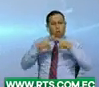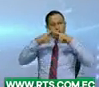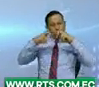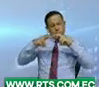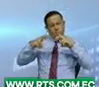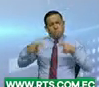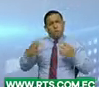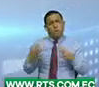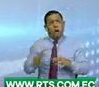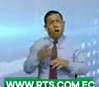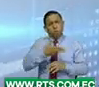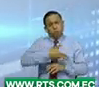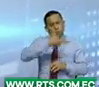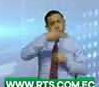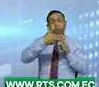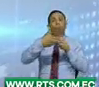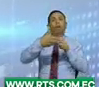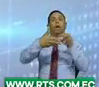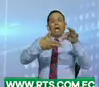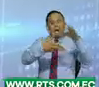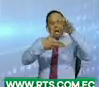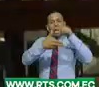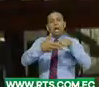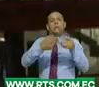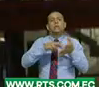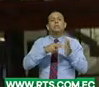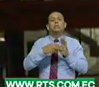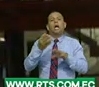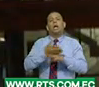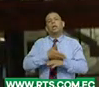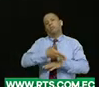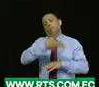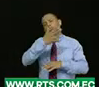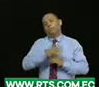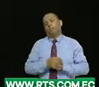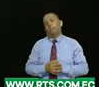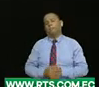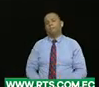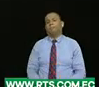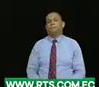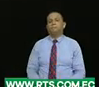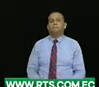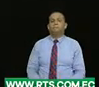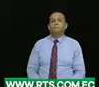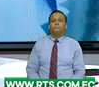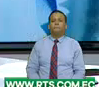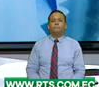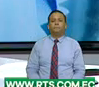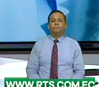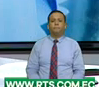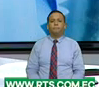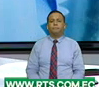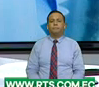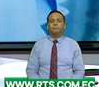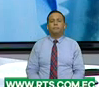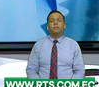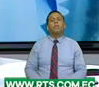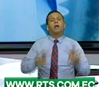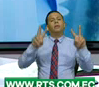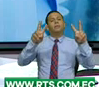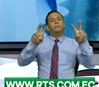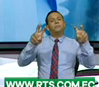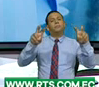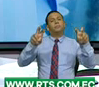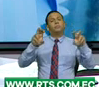arma el arma era la que fue utilizada en este evento delictivo informó estimular la sesión ordinaria